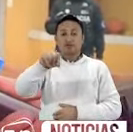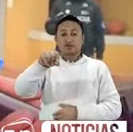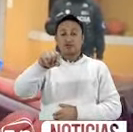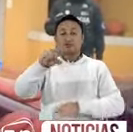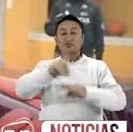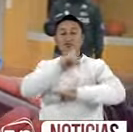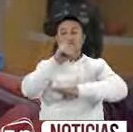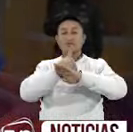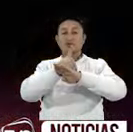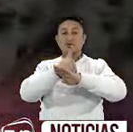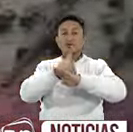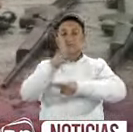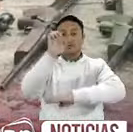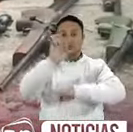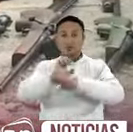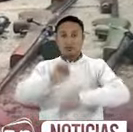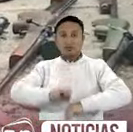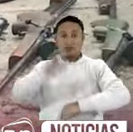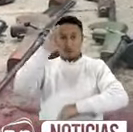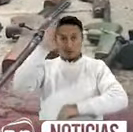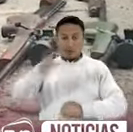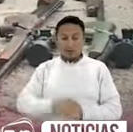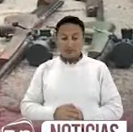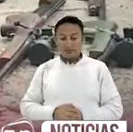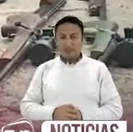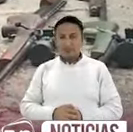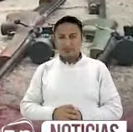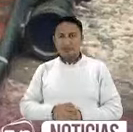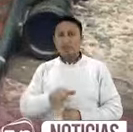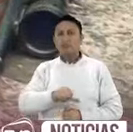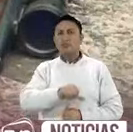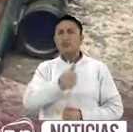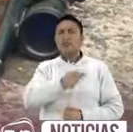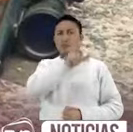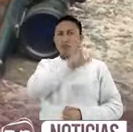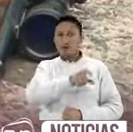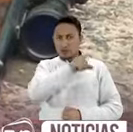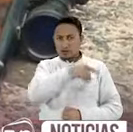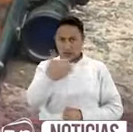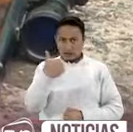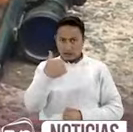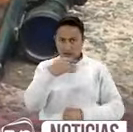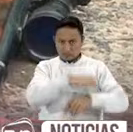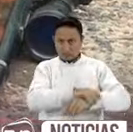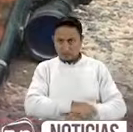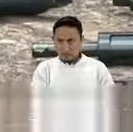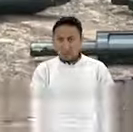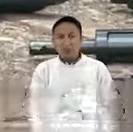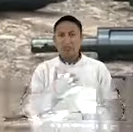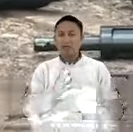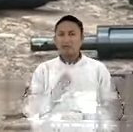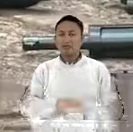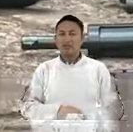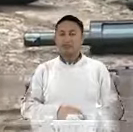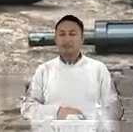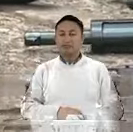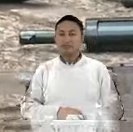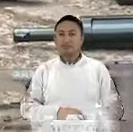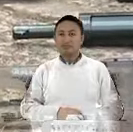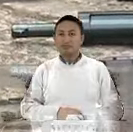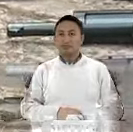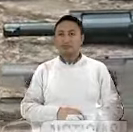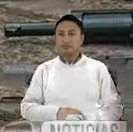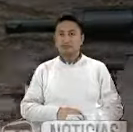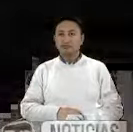Policía Judicial, no descartó que existan otros implicados por el delito de tenencia y almacenamiento ilegal de armas de fuego en